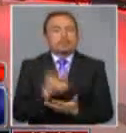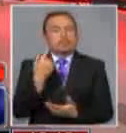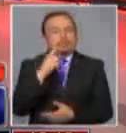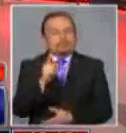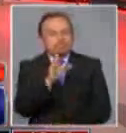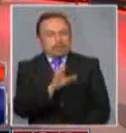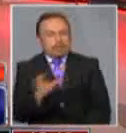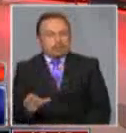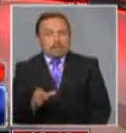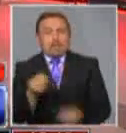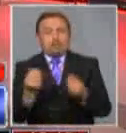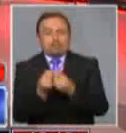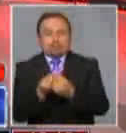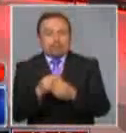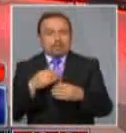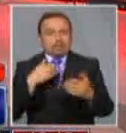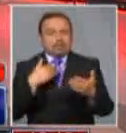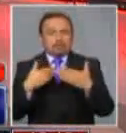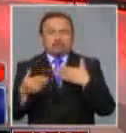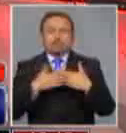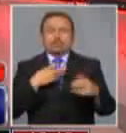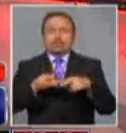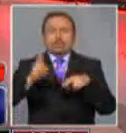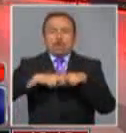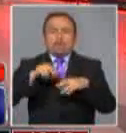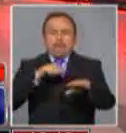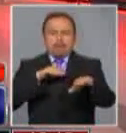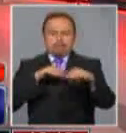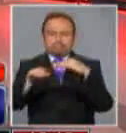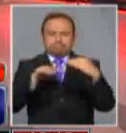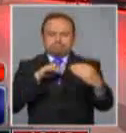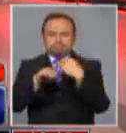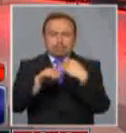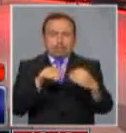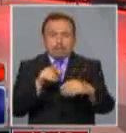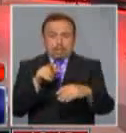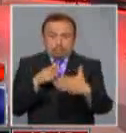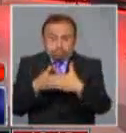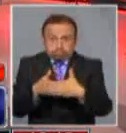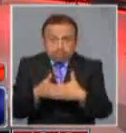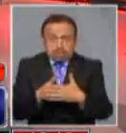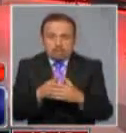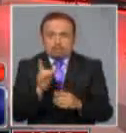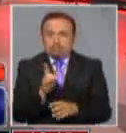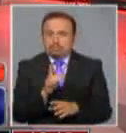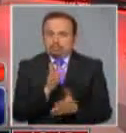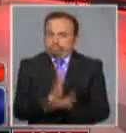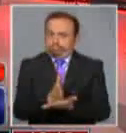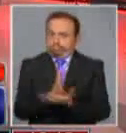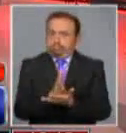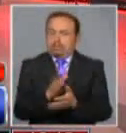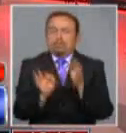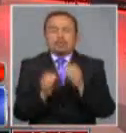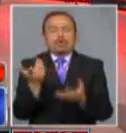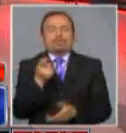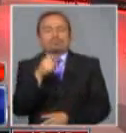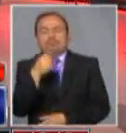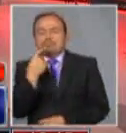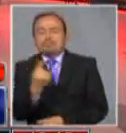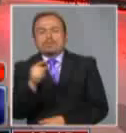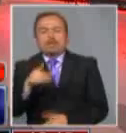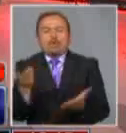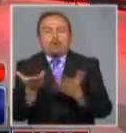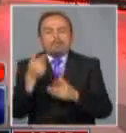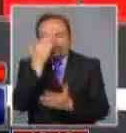eh obstruyan el normal funcionamiento de las vías eh públicas eh ustedes cómo enfrentan eh